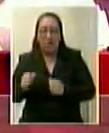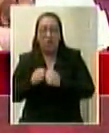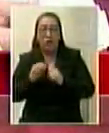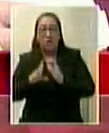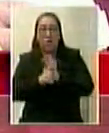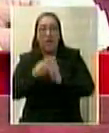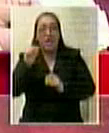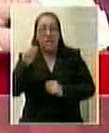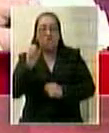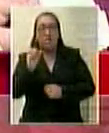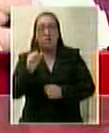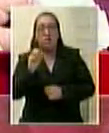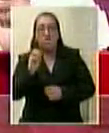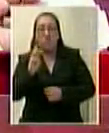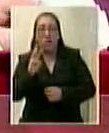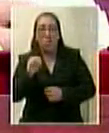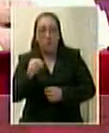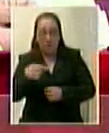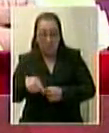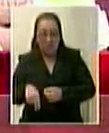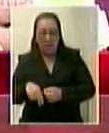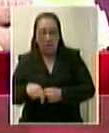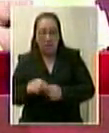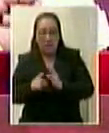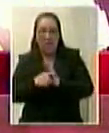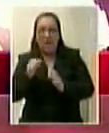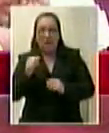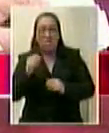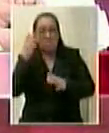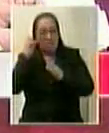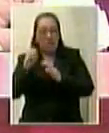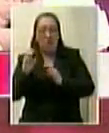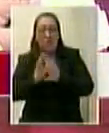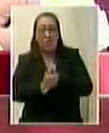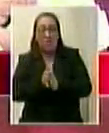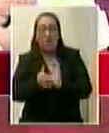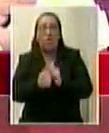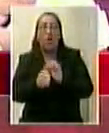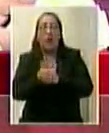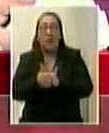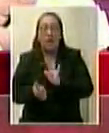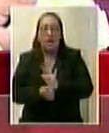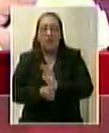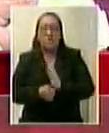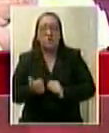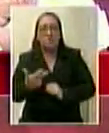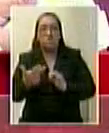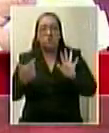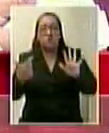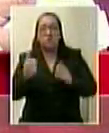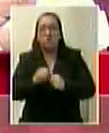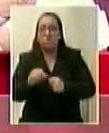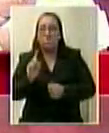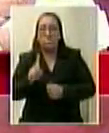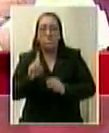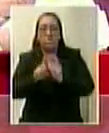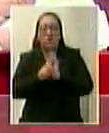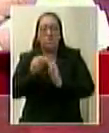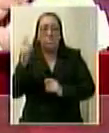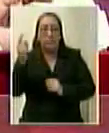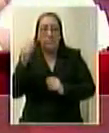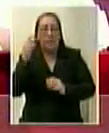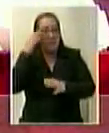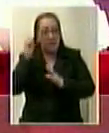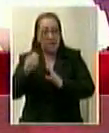de Shogun al uso minero gratuito, ¿no es cierto?, en virtud al artículo 37, numeral 1 de la Ley General